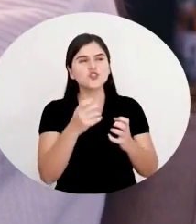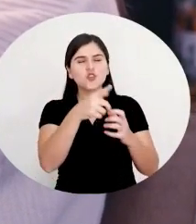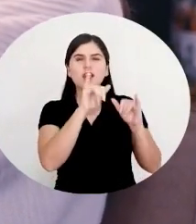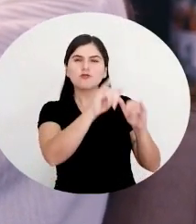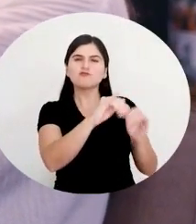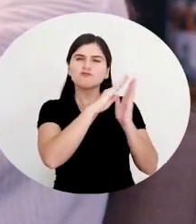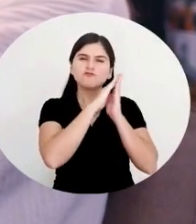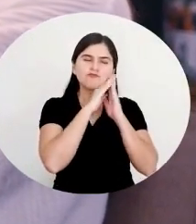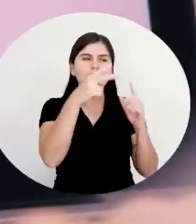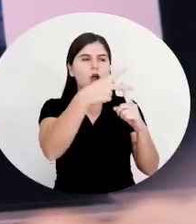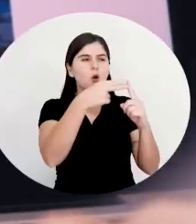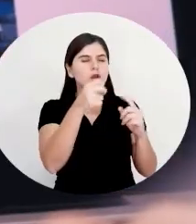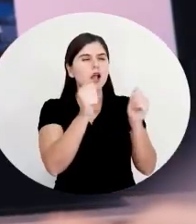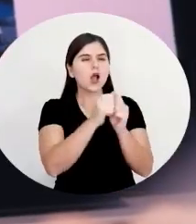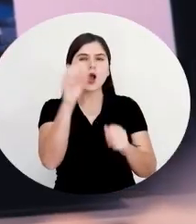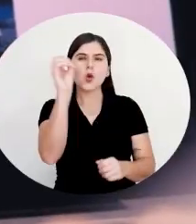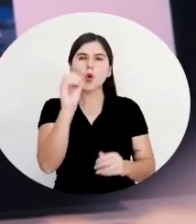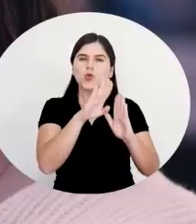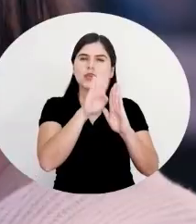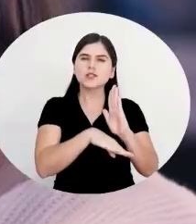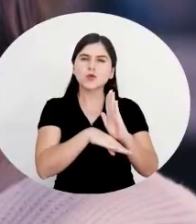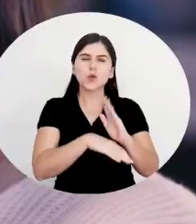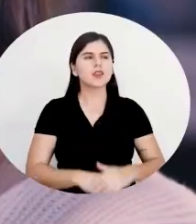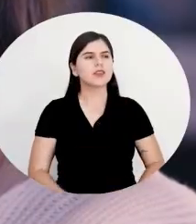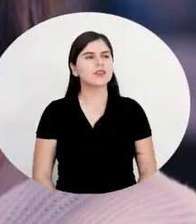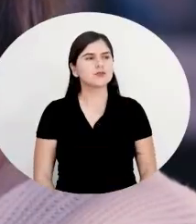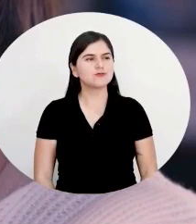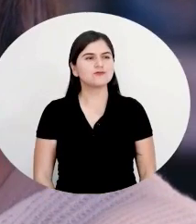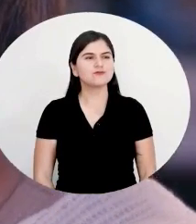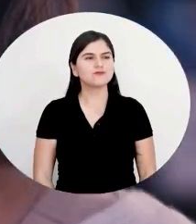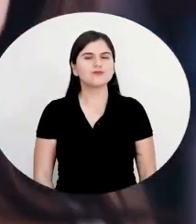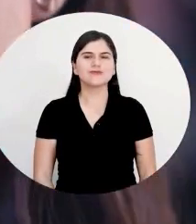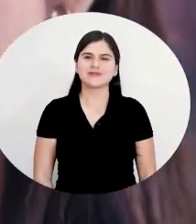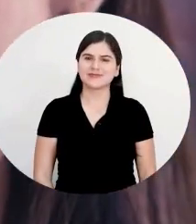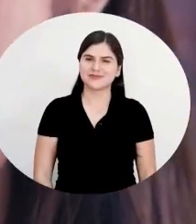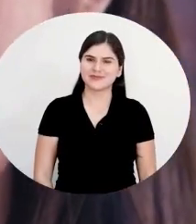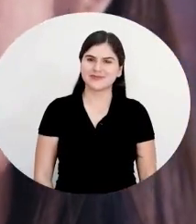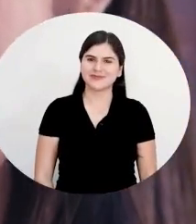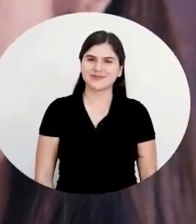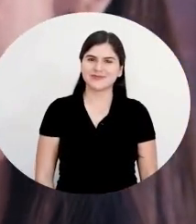Ay, qué ganas de hospedarme ahí con descuento.